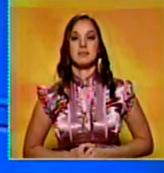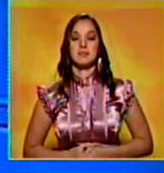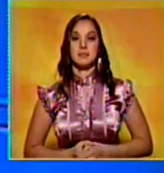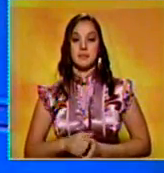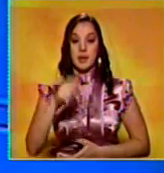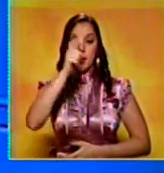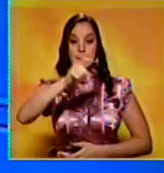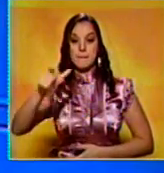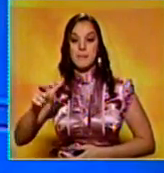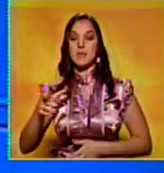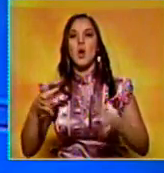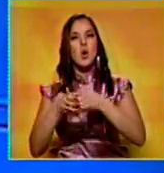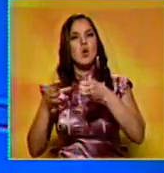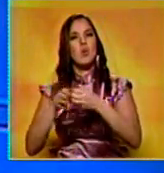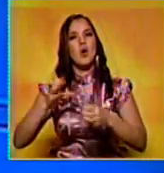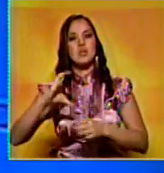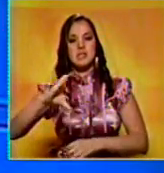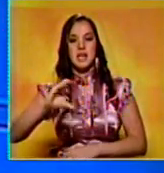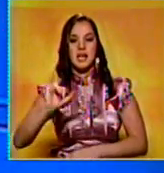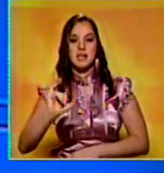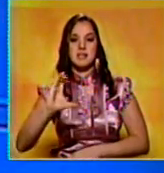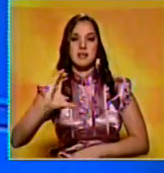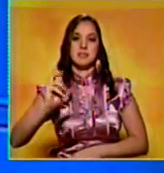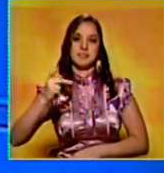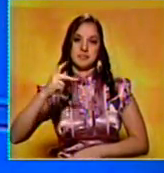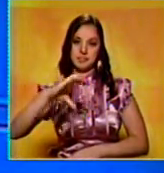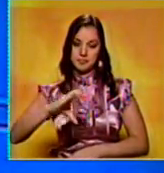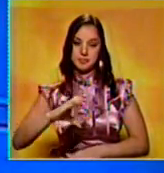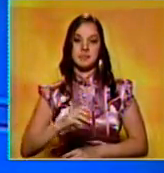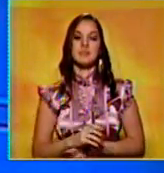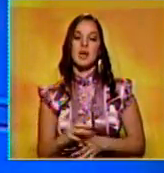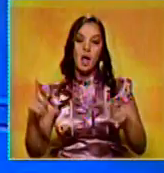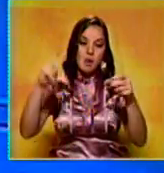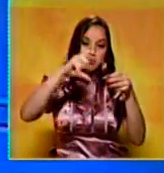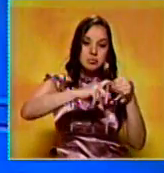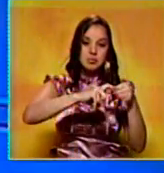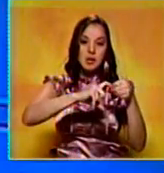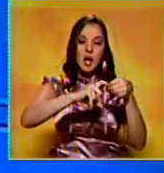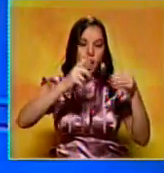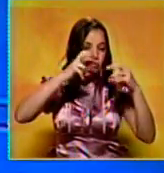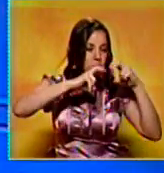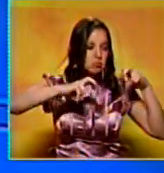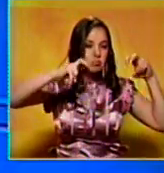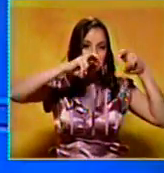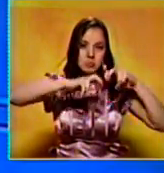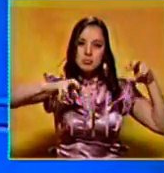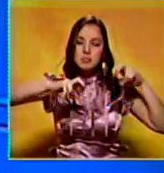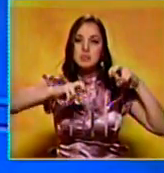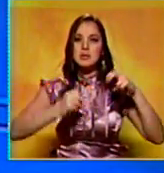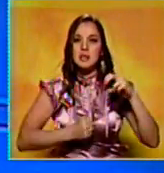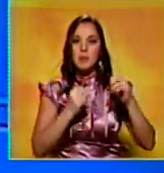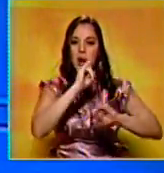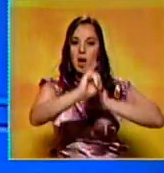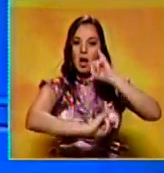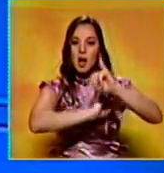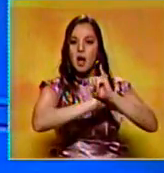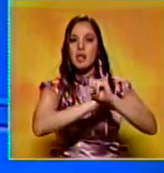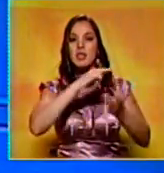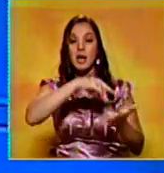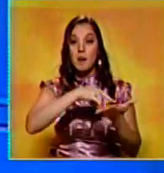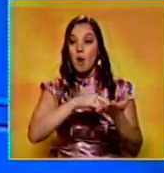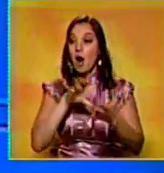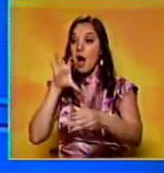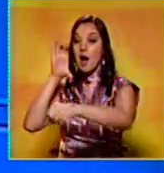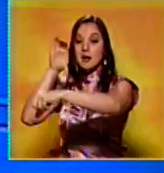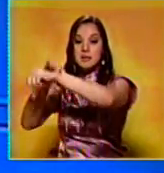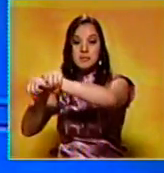efectivos del cuerpo de investigaciones científicas penales y criminalísticas adscritos a la división de investigaciones de Interpol base carabobo lograron la